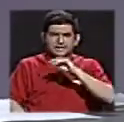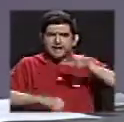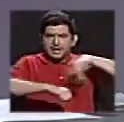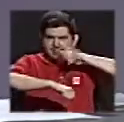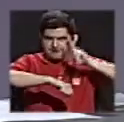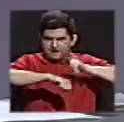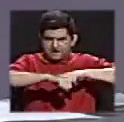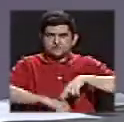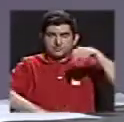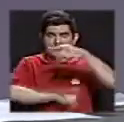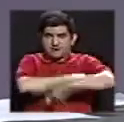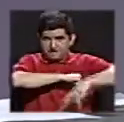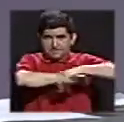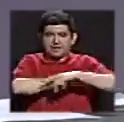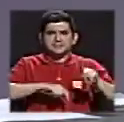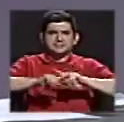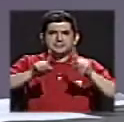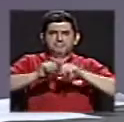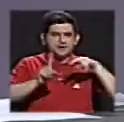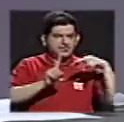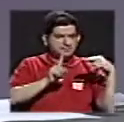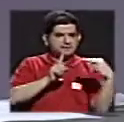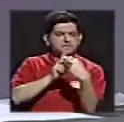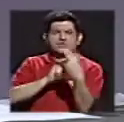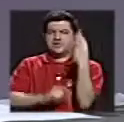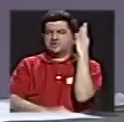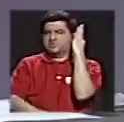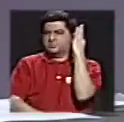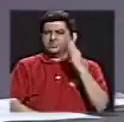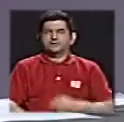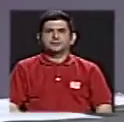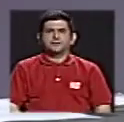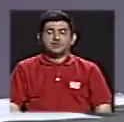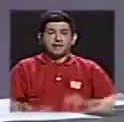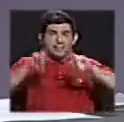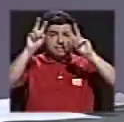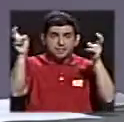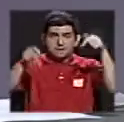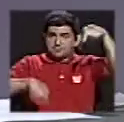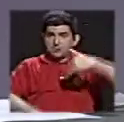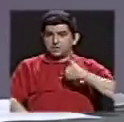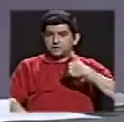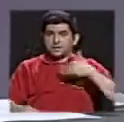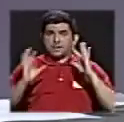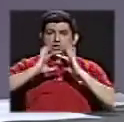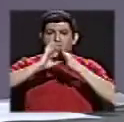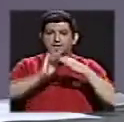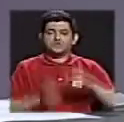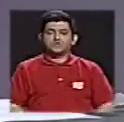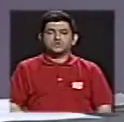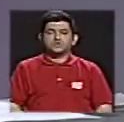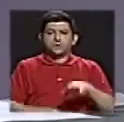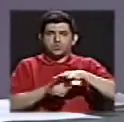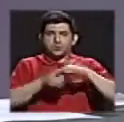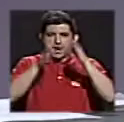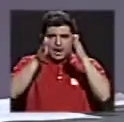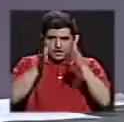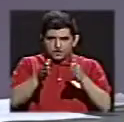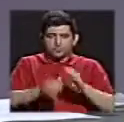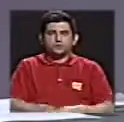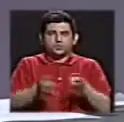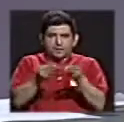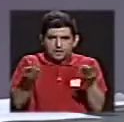nacional de este país desde diversas miradas femeninas. Y nuestro tema de hoy tiene que ver con la agricultura,